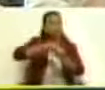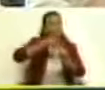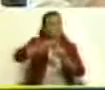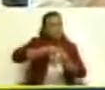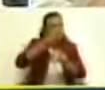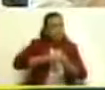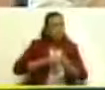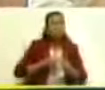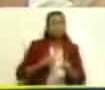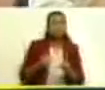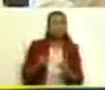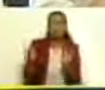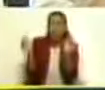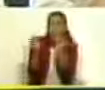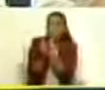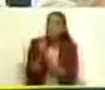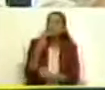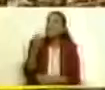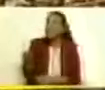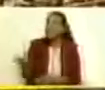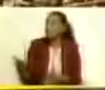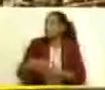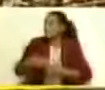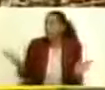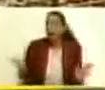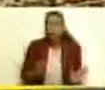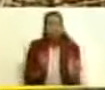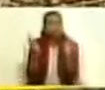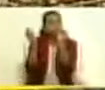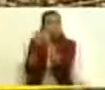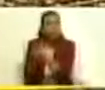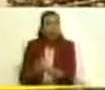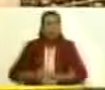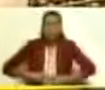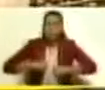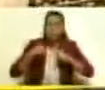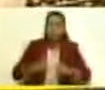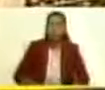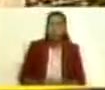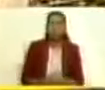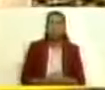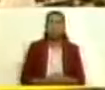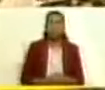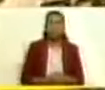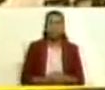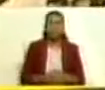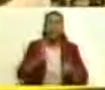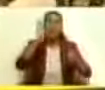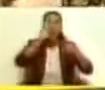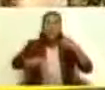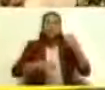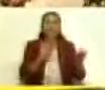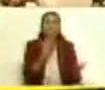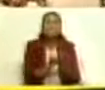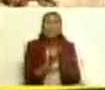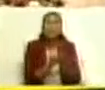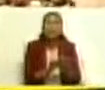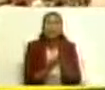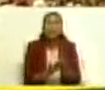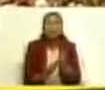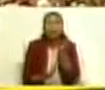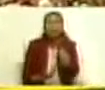con donde usted lo diga. Y estamos ahí restiados con usted, presidente. La última propuesta que